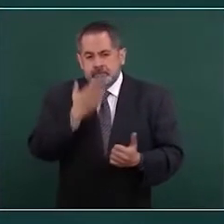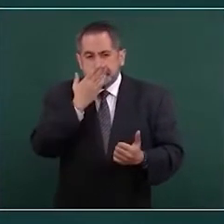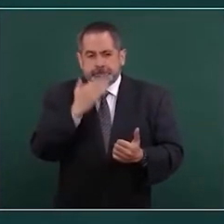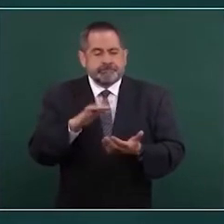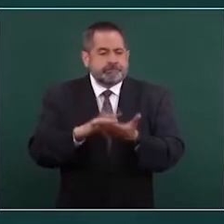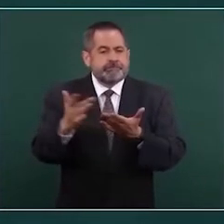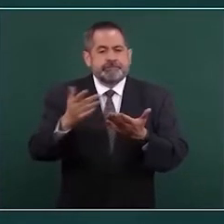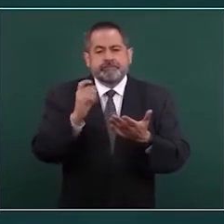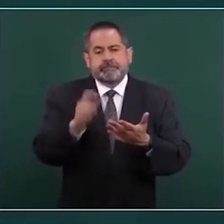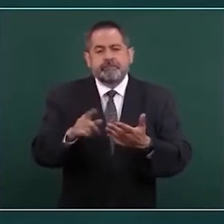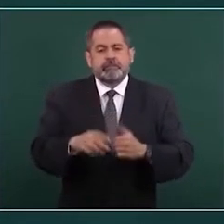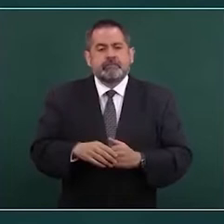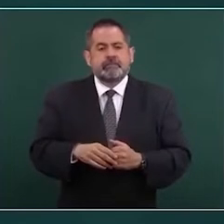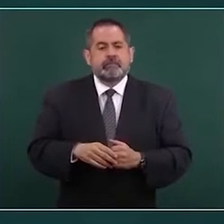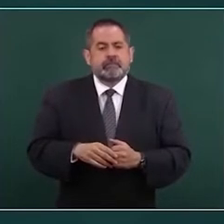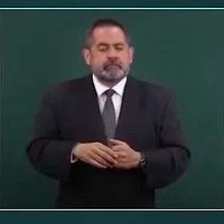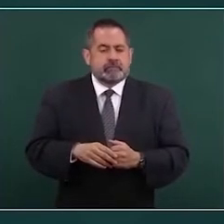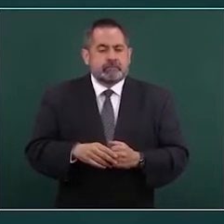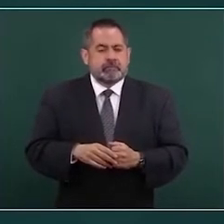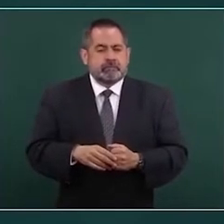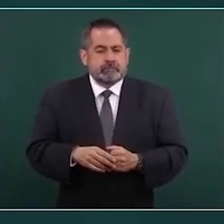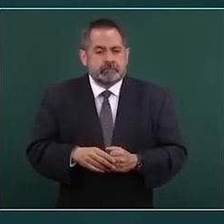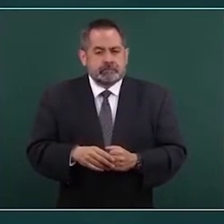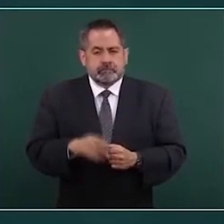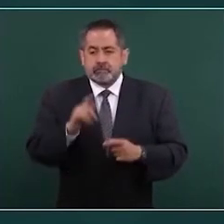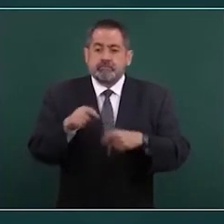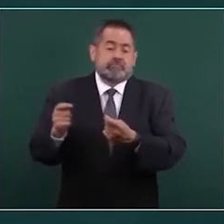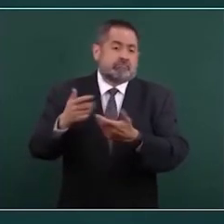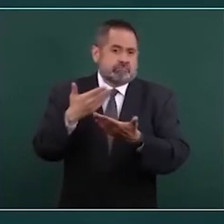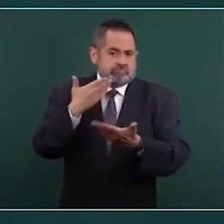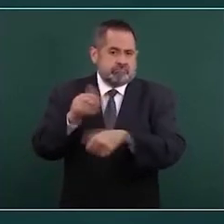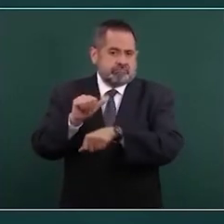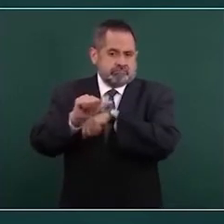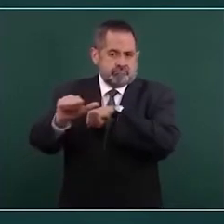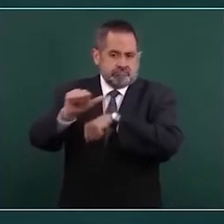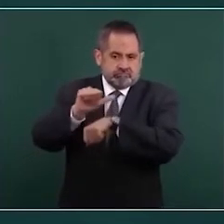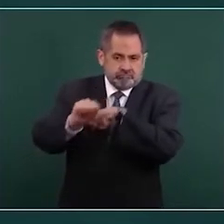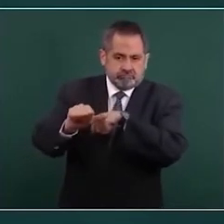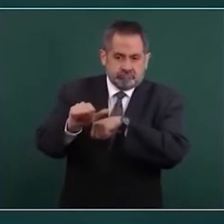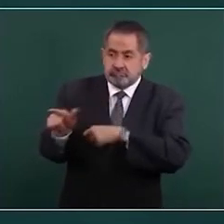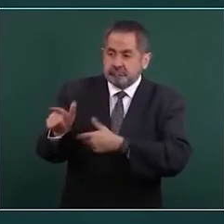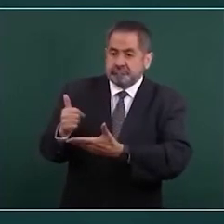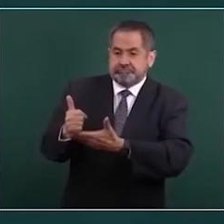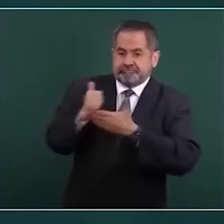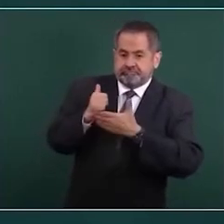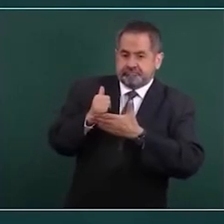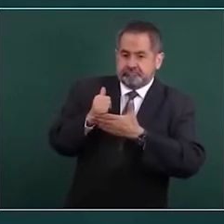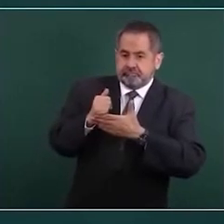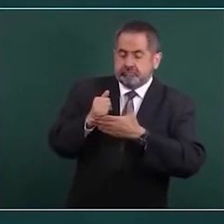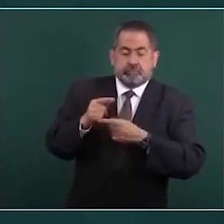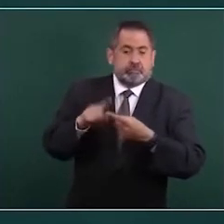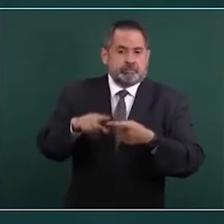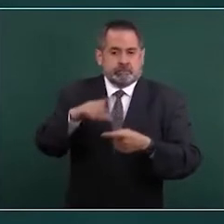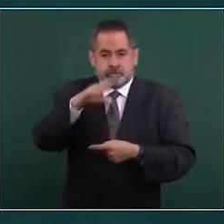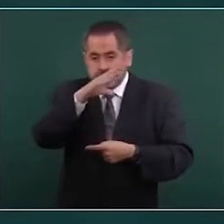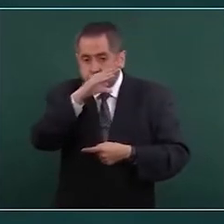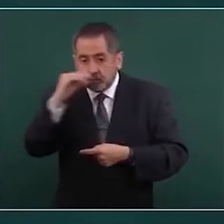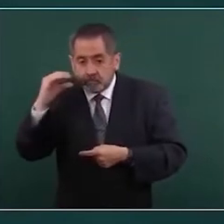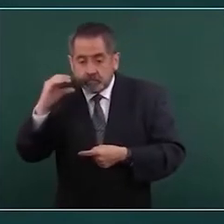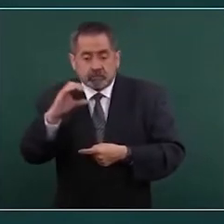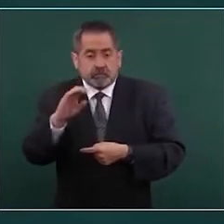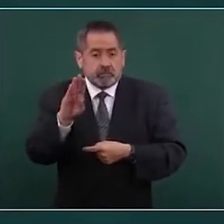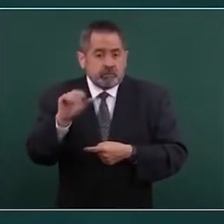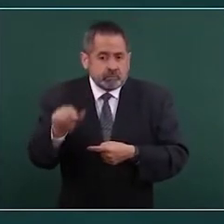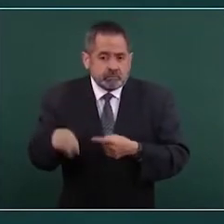Agradecer, bueno, a Argentina, que nos ayudó, a Cuba,